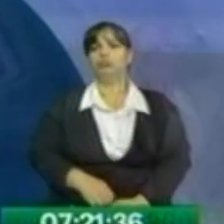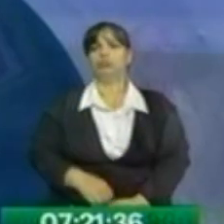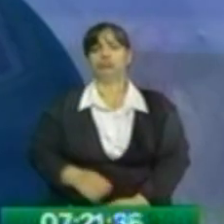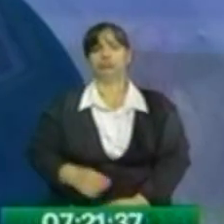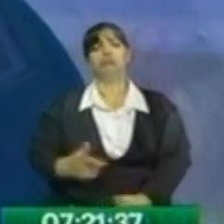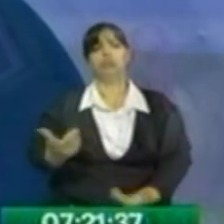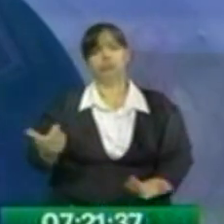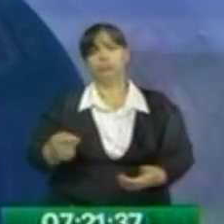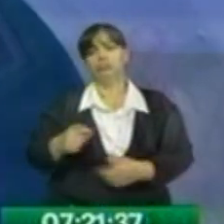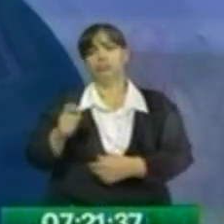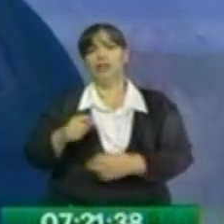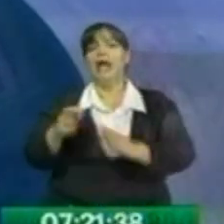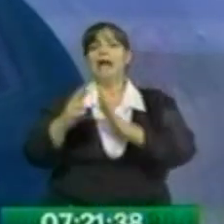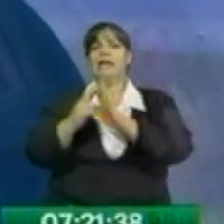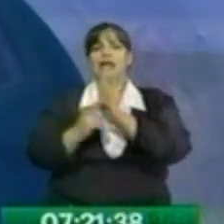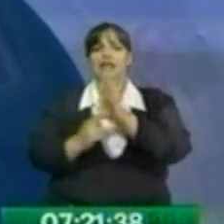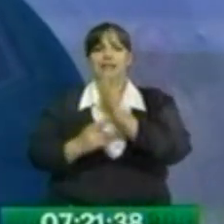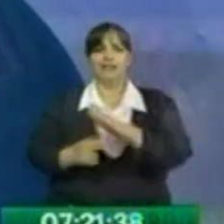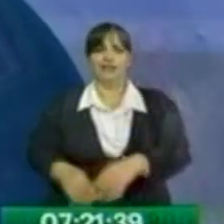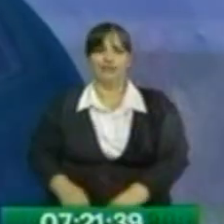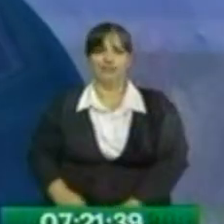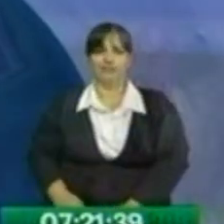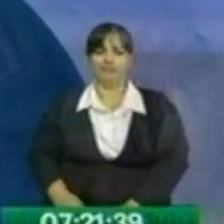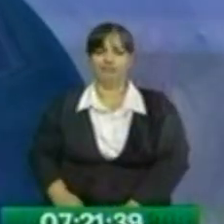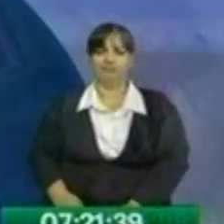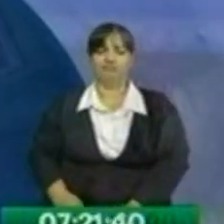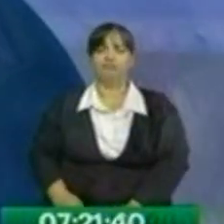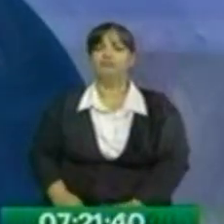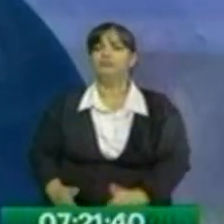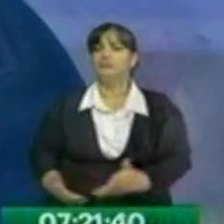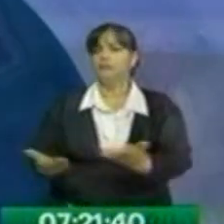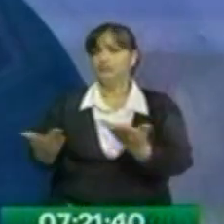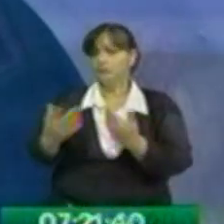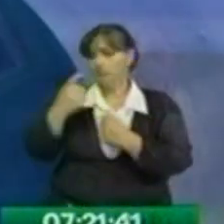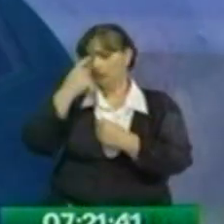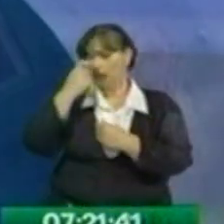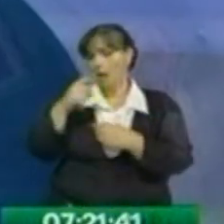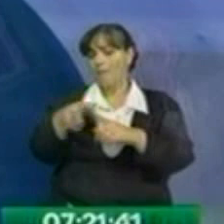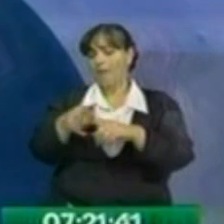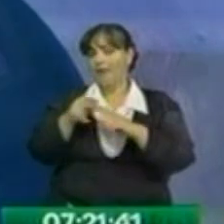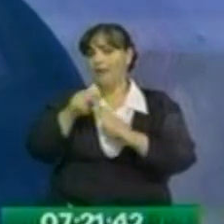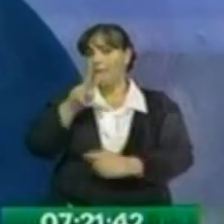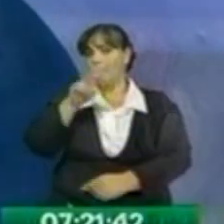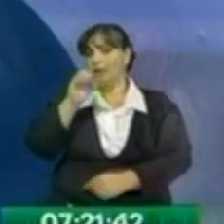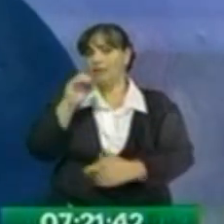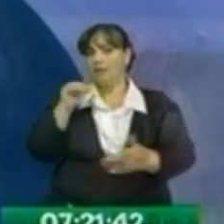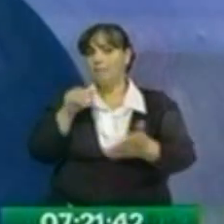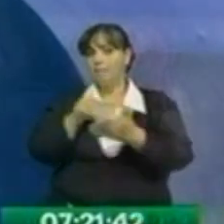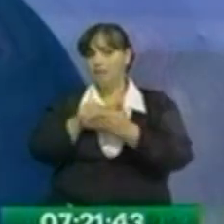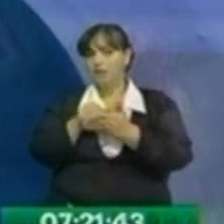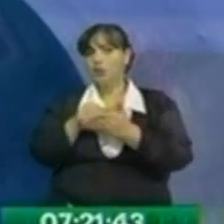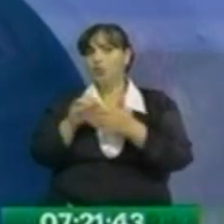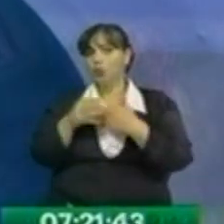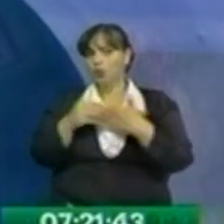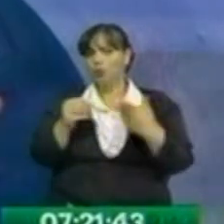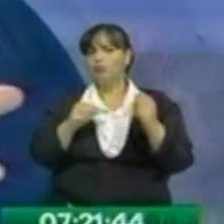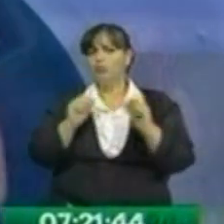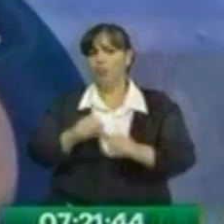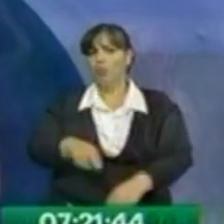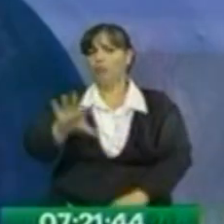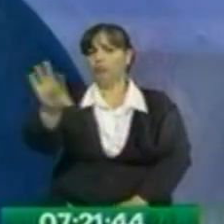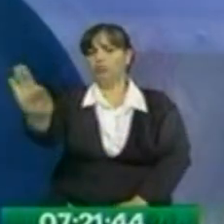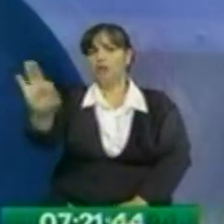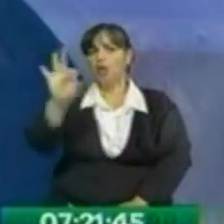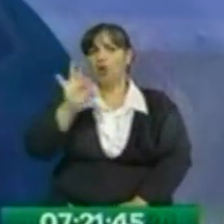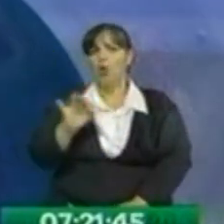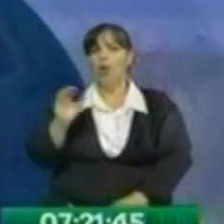además los plazos están construidos a partir del proyecto cultural o artístico que se presenta. No es lo mismo